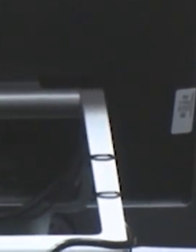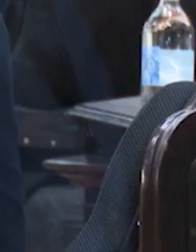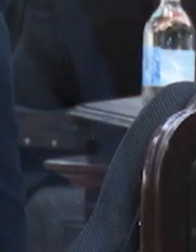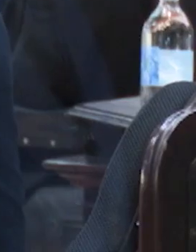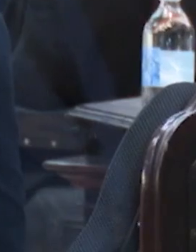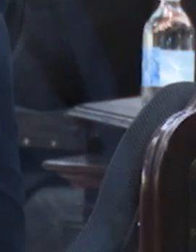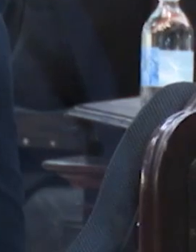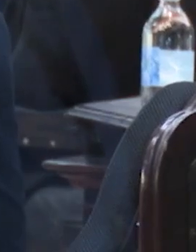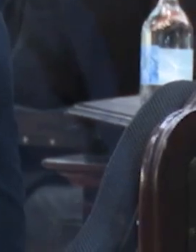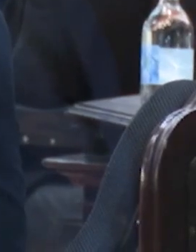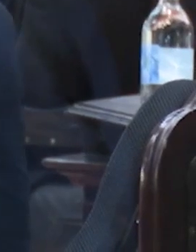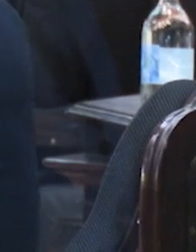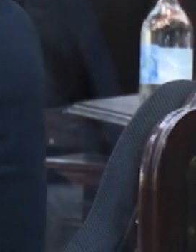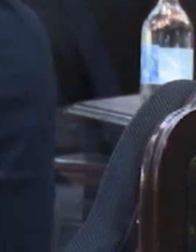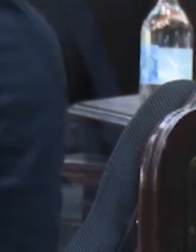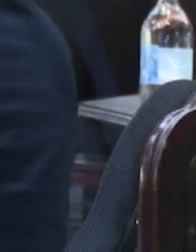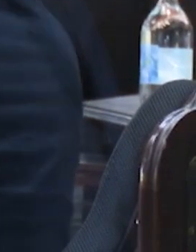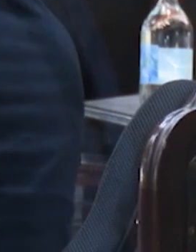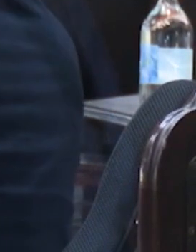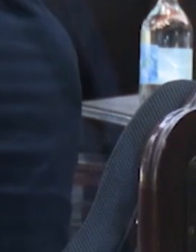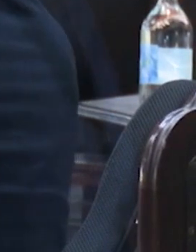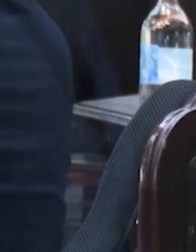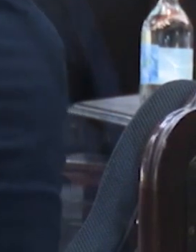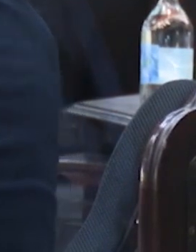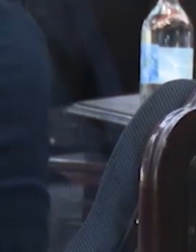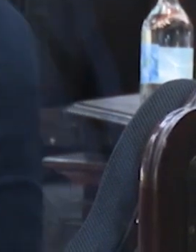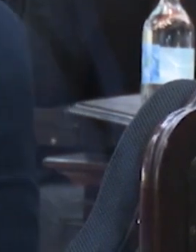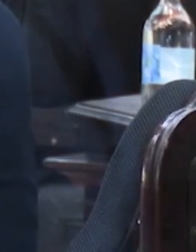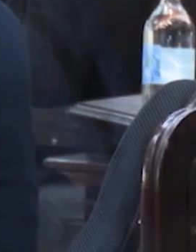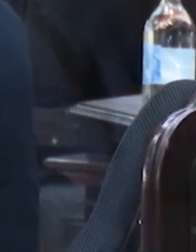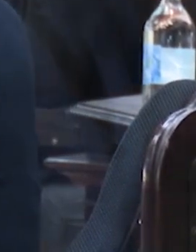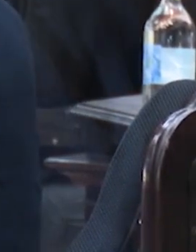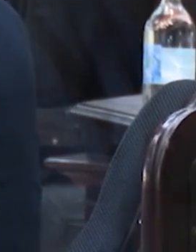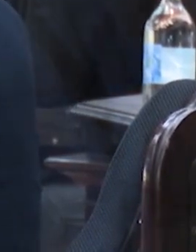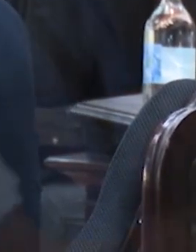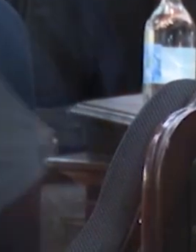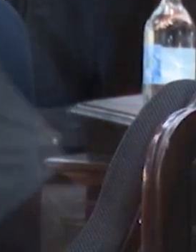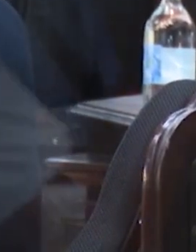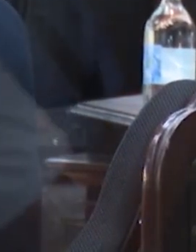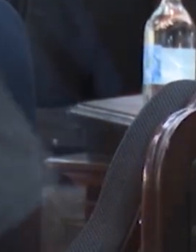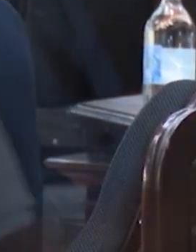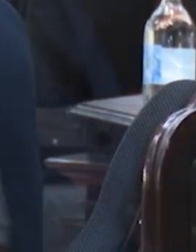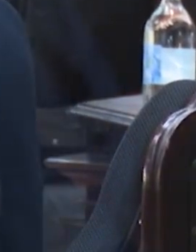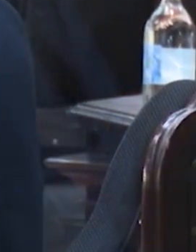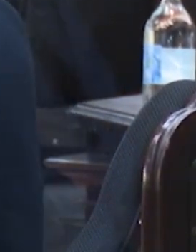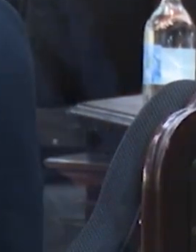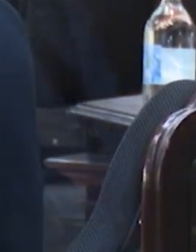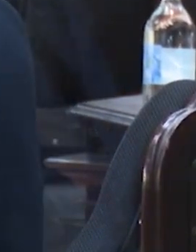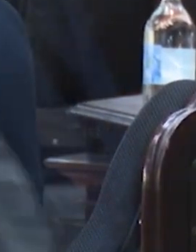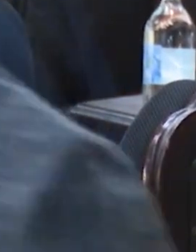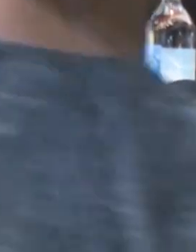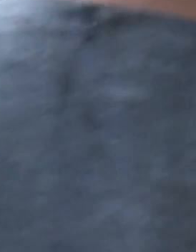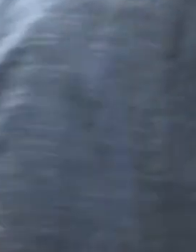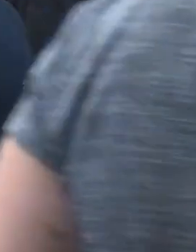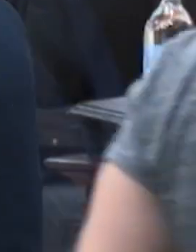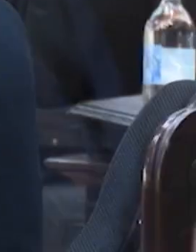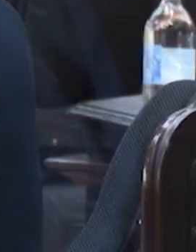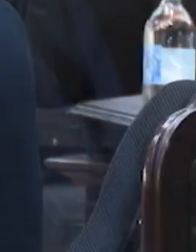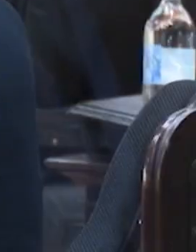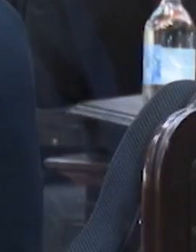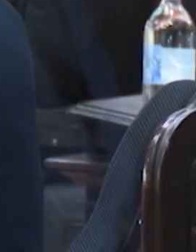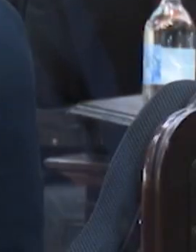en que este pacto con el Poder Ejecutivo incluye un consenso en cuanto a la agenda, pero no necesariamente al apoyo a los proyectos.